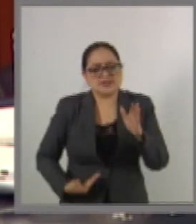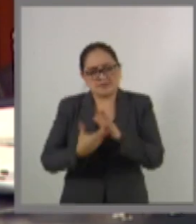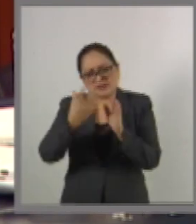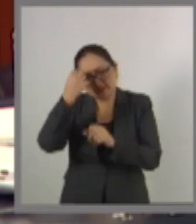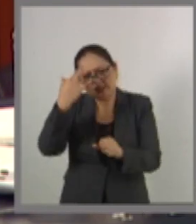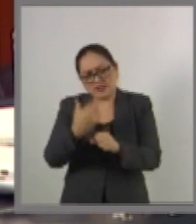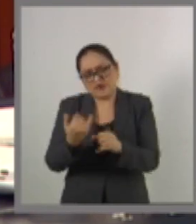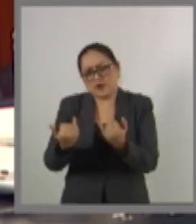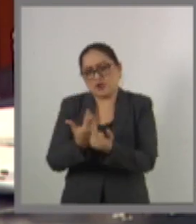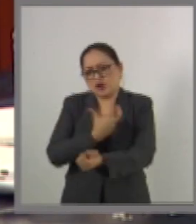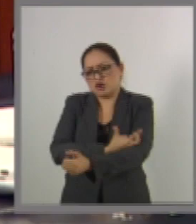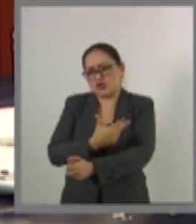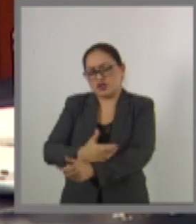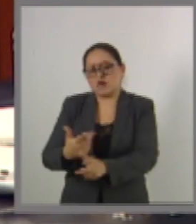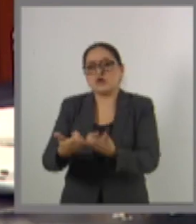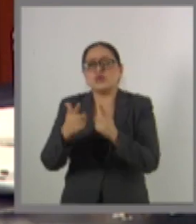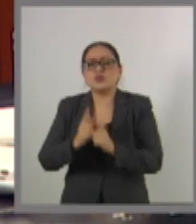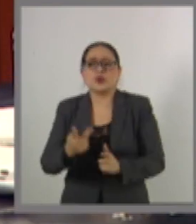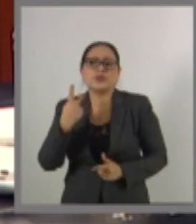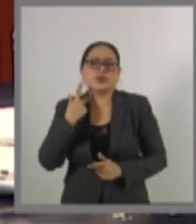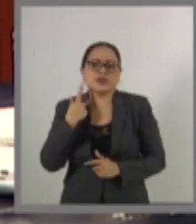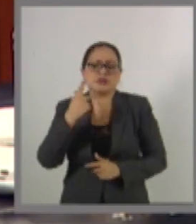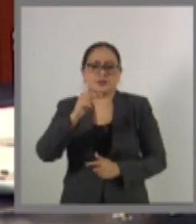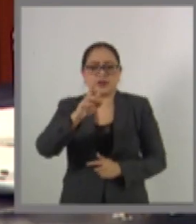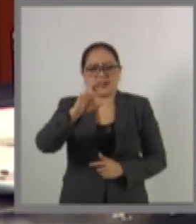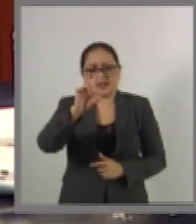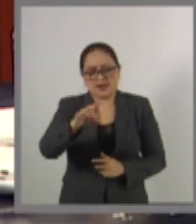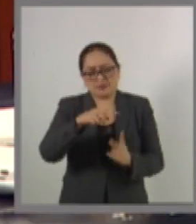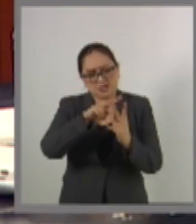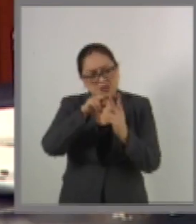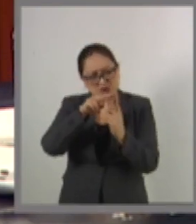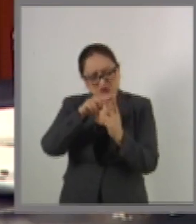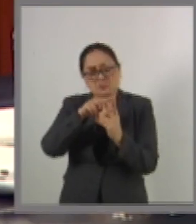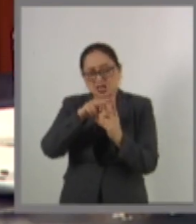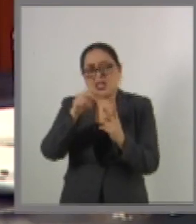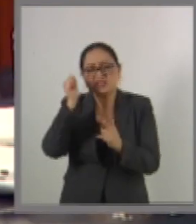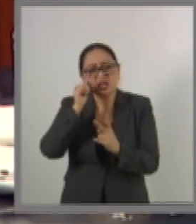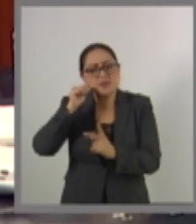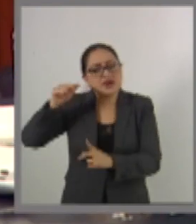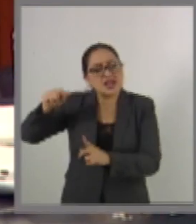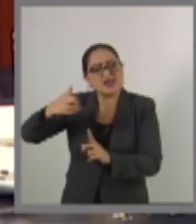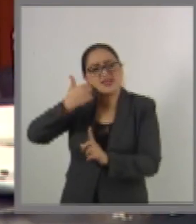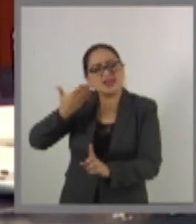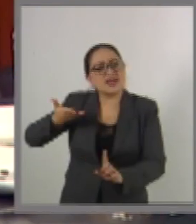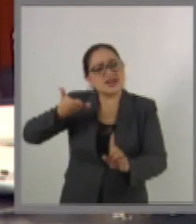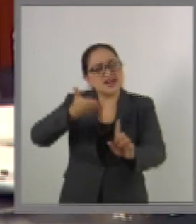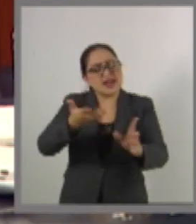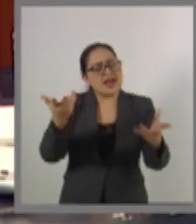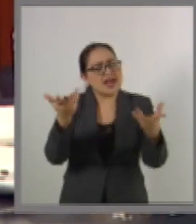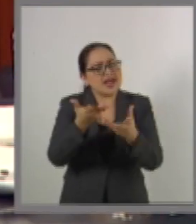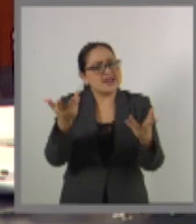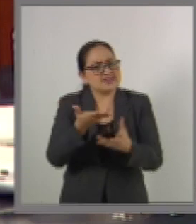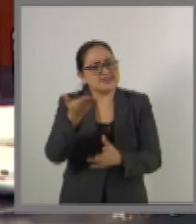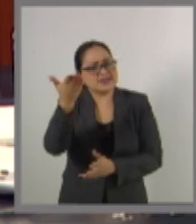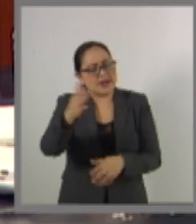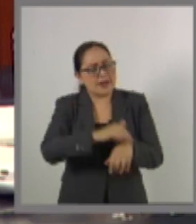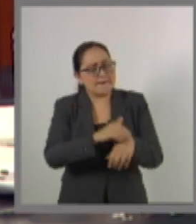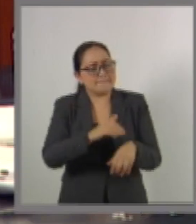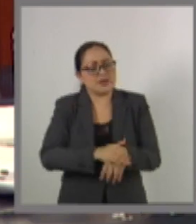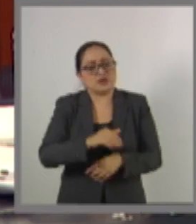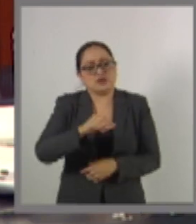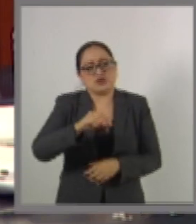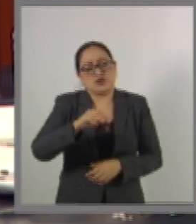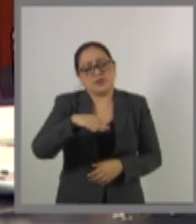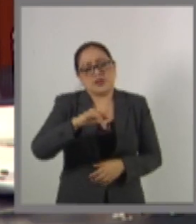grupo parlamentario del PRD, pues siempre estuvo buscando la manera, nuestro querido amigo senador Miguel